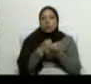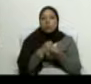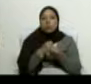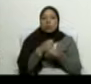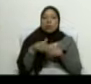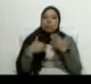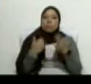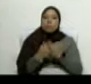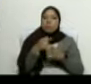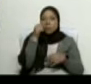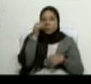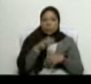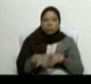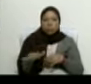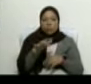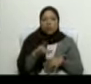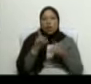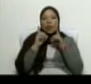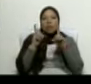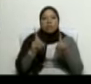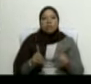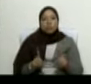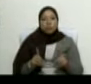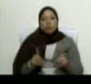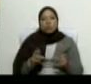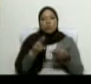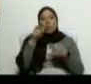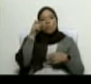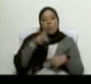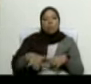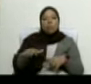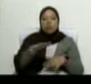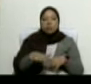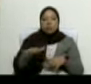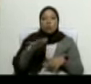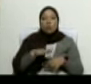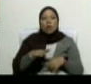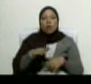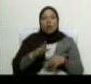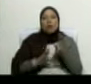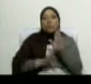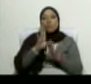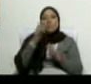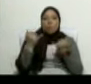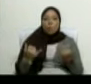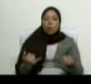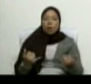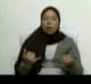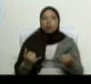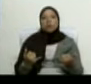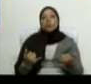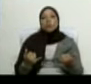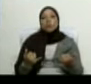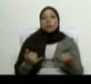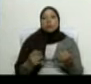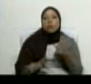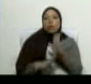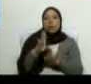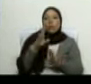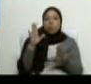histórico, definido por la población, por su potencialidad y por la